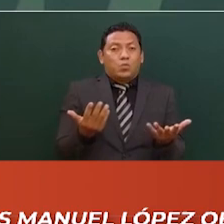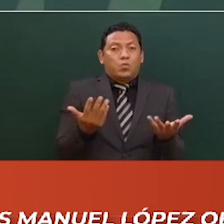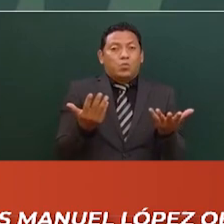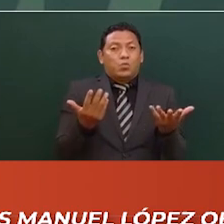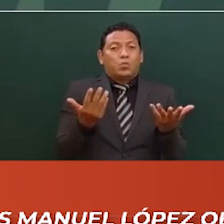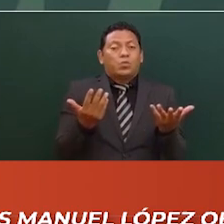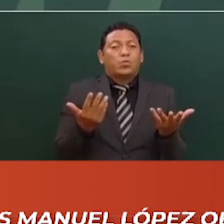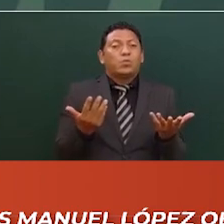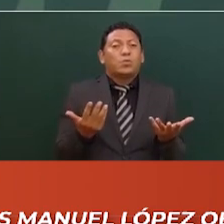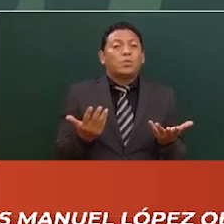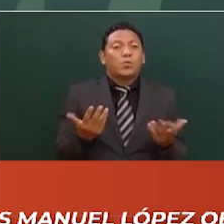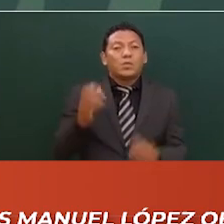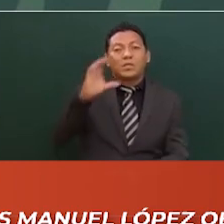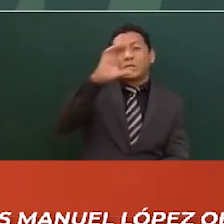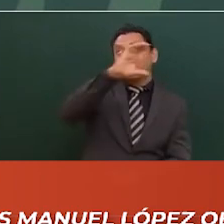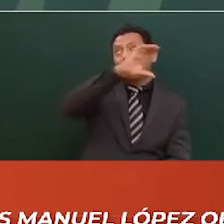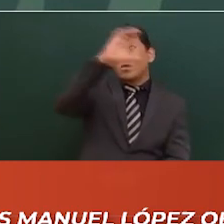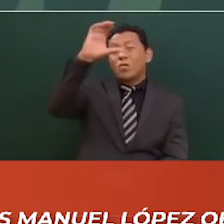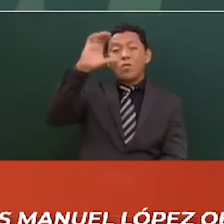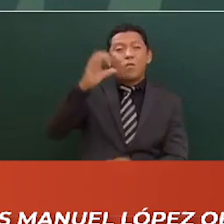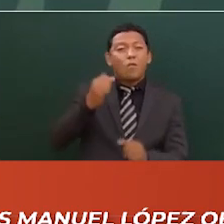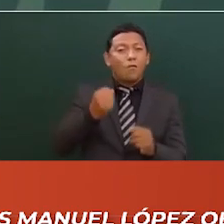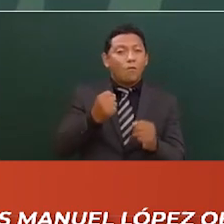y el sostén del cielo.